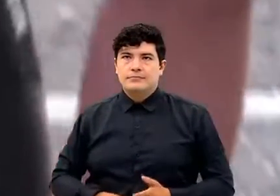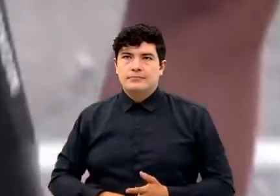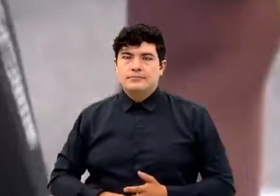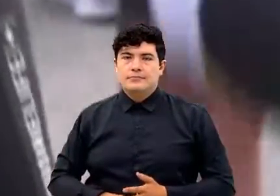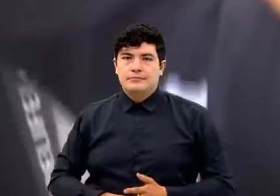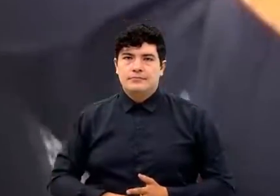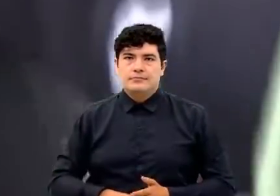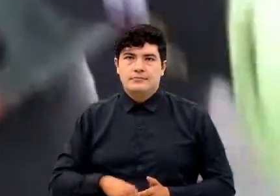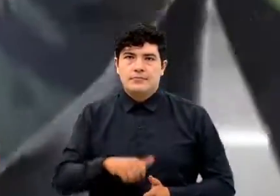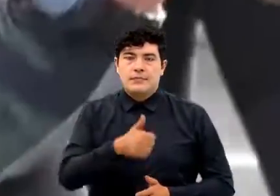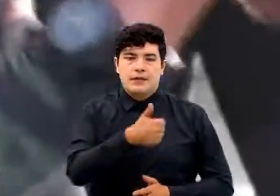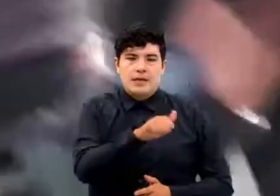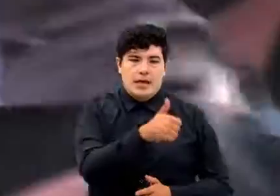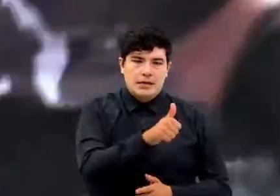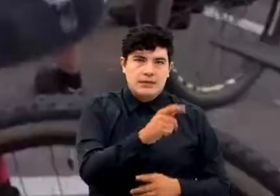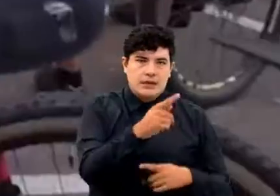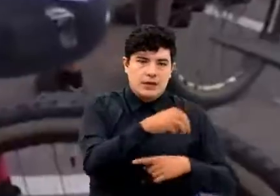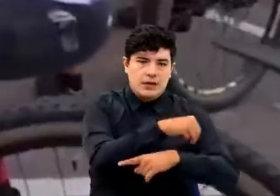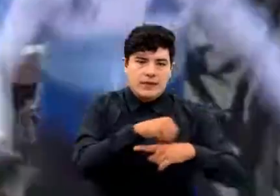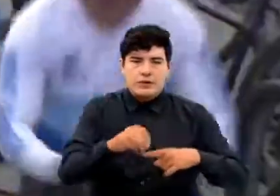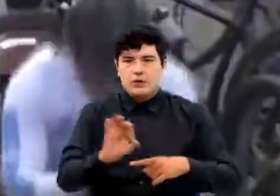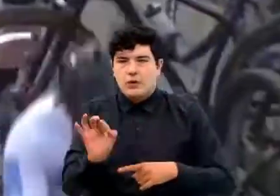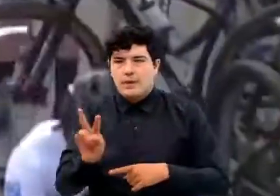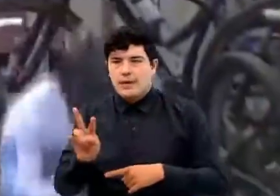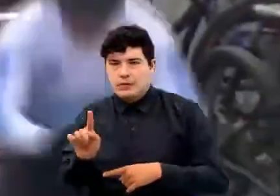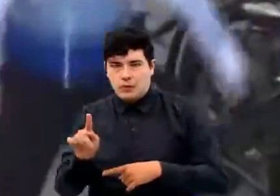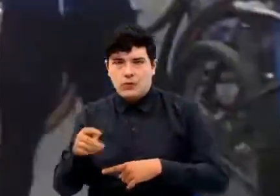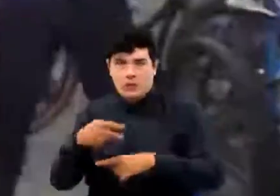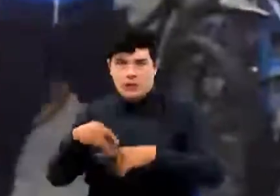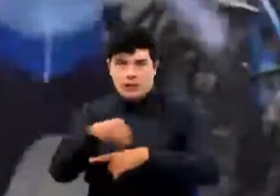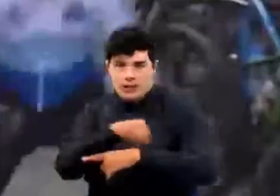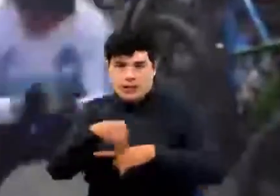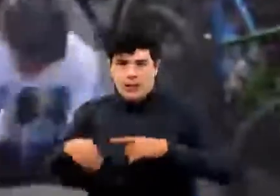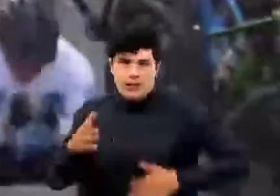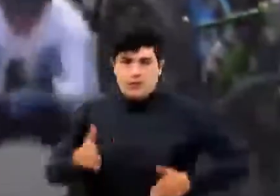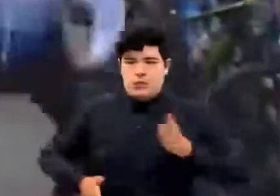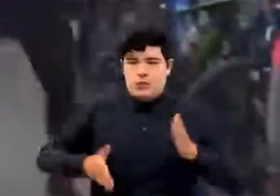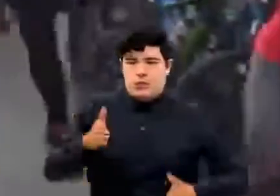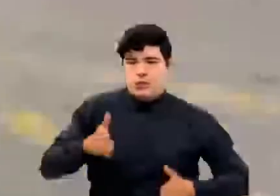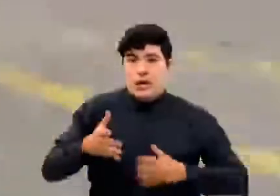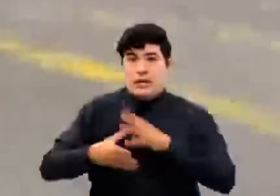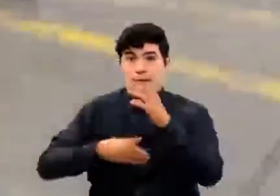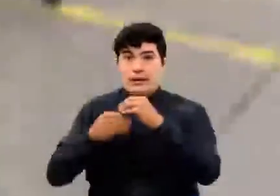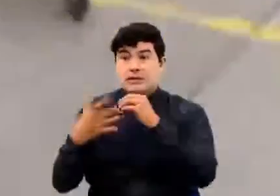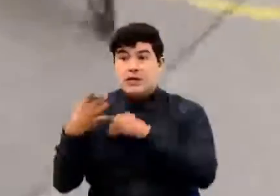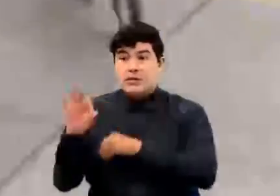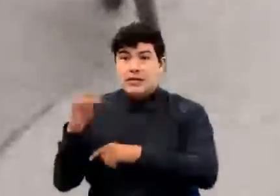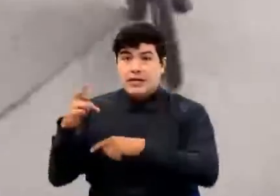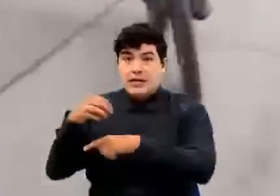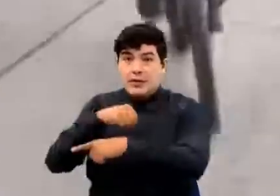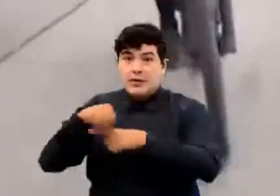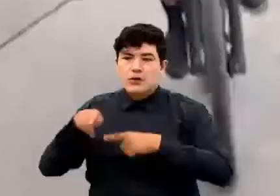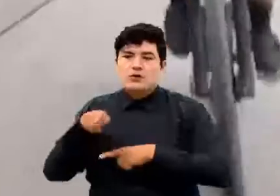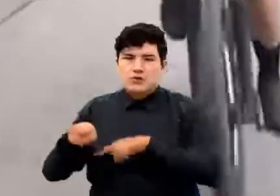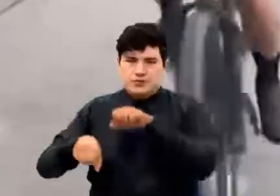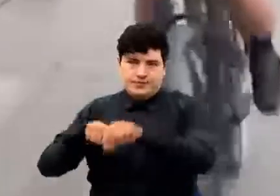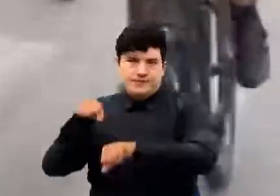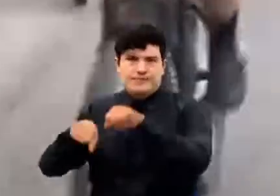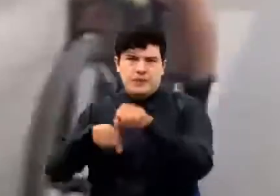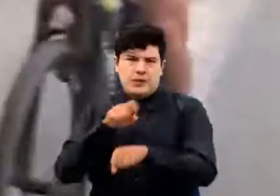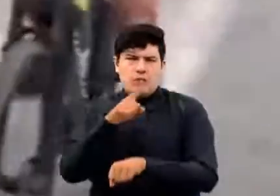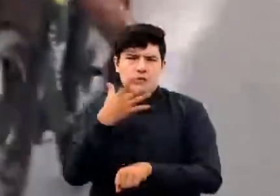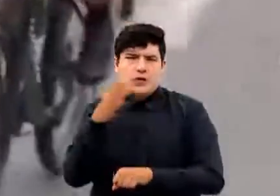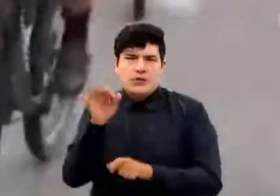10 y 21 kilómetros de atletismo y 50 de ciclismo engalanaron la media ciclomaratón en la que participaron cientos de deportistas de la